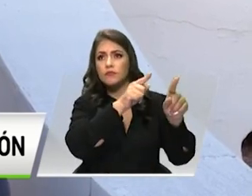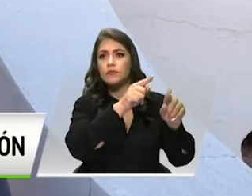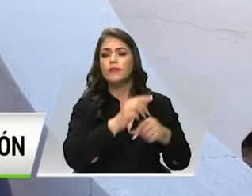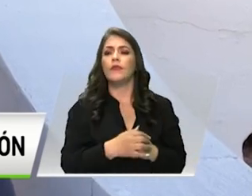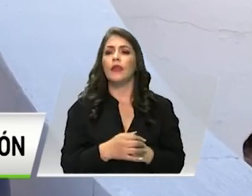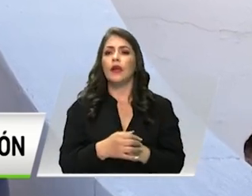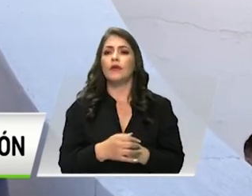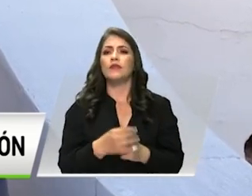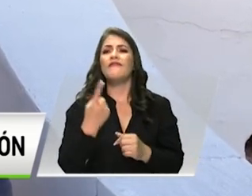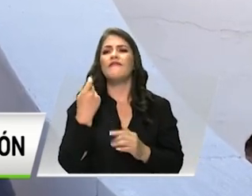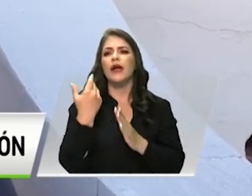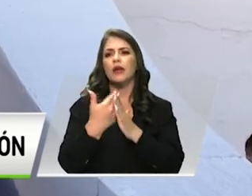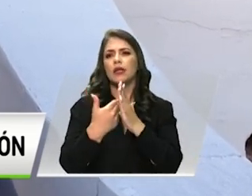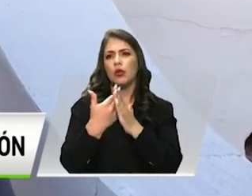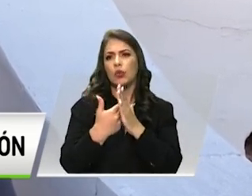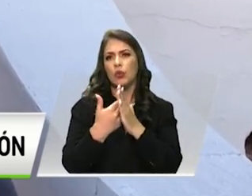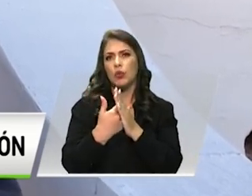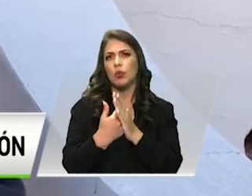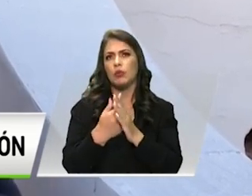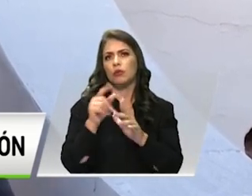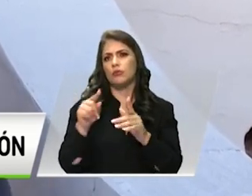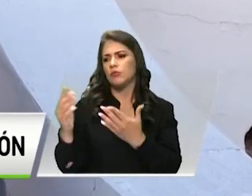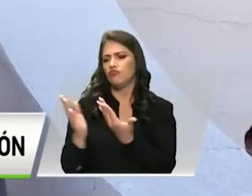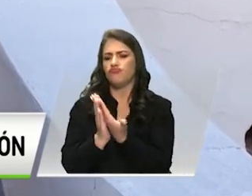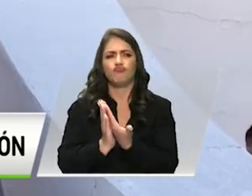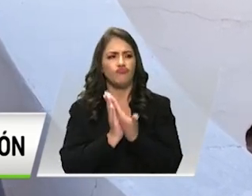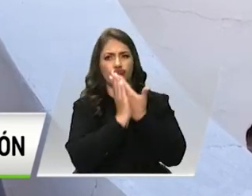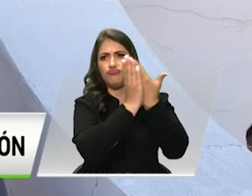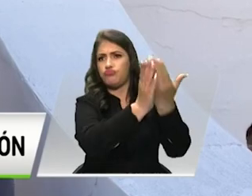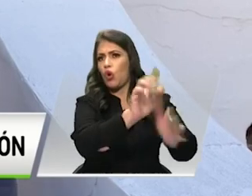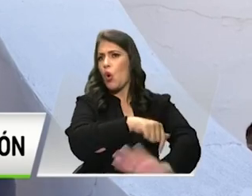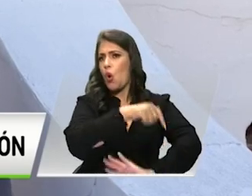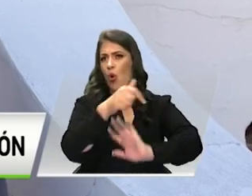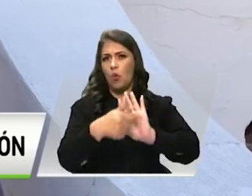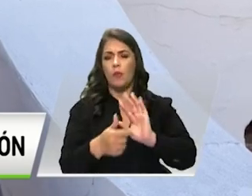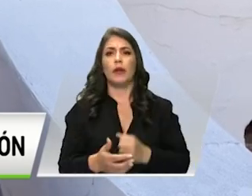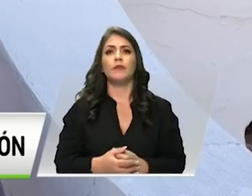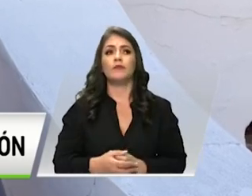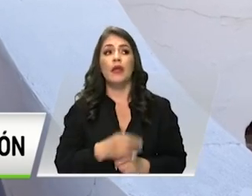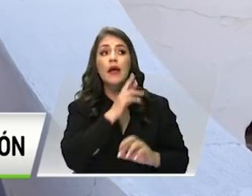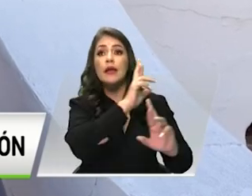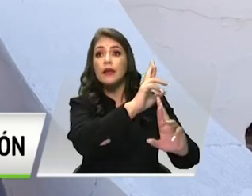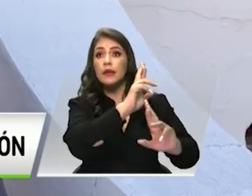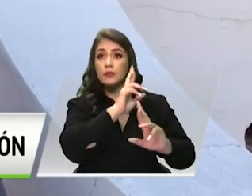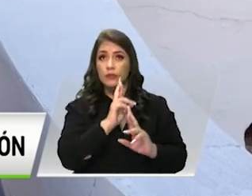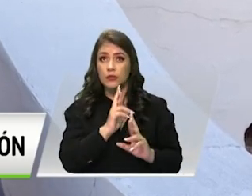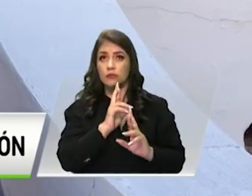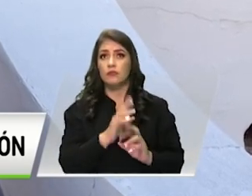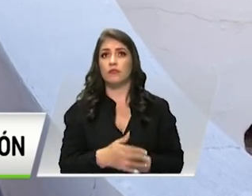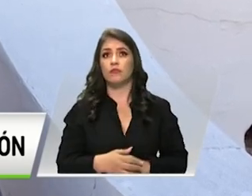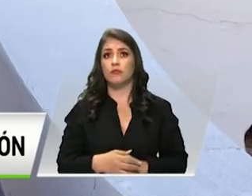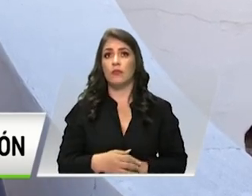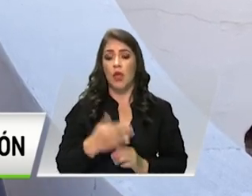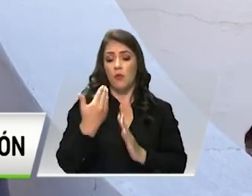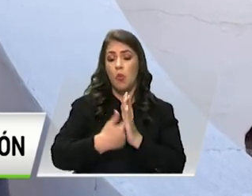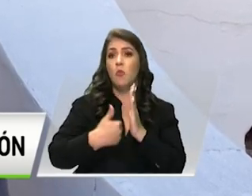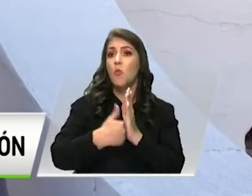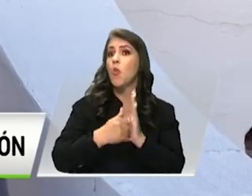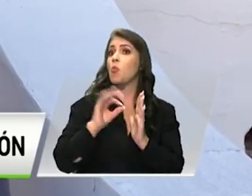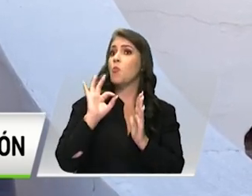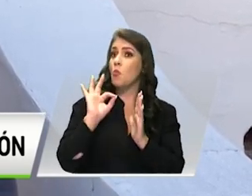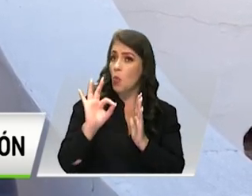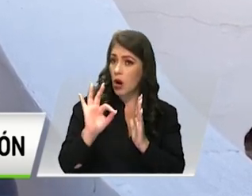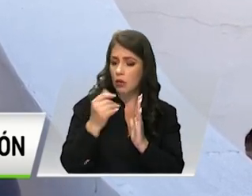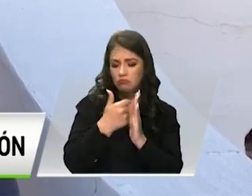que faltaban unos documentos, los completé y lo mandé todo. La respuesta que me dieron era que era una documentación muy buena, muy